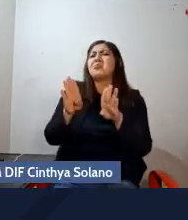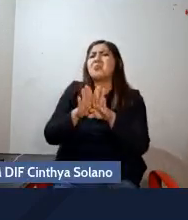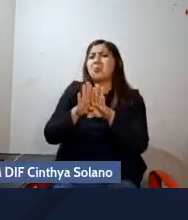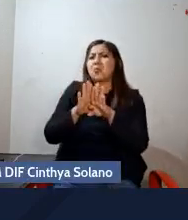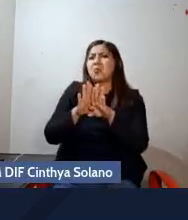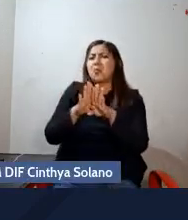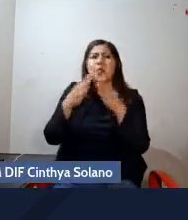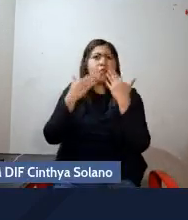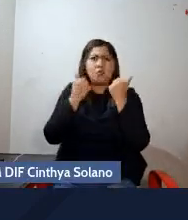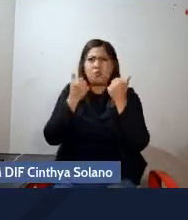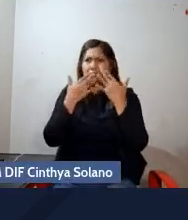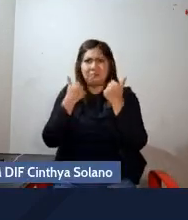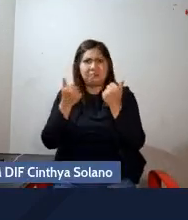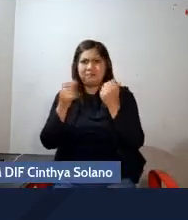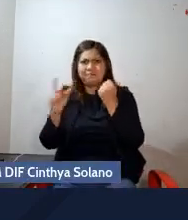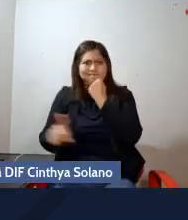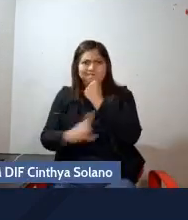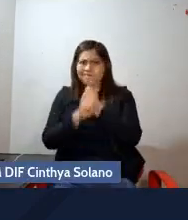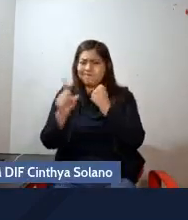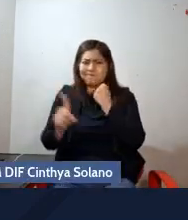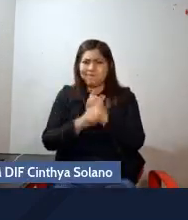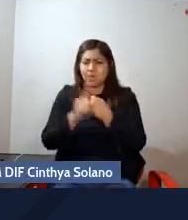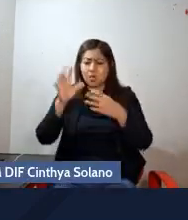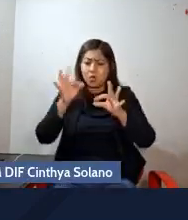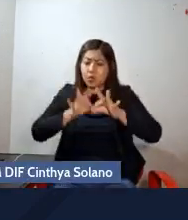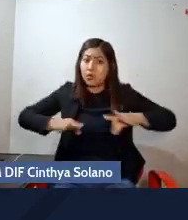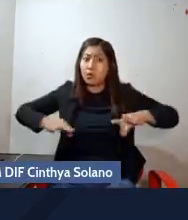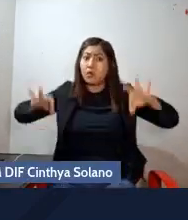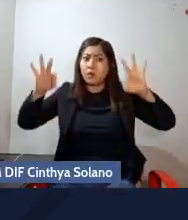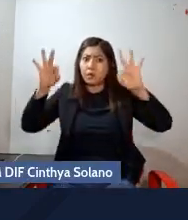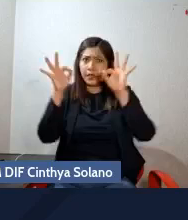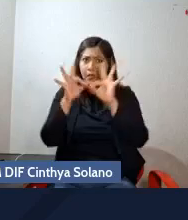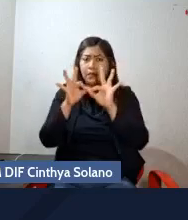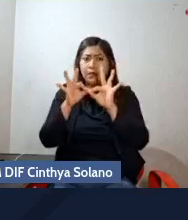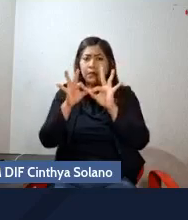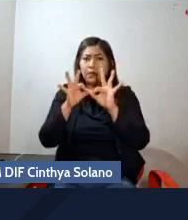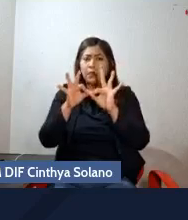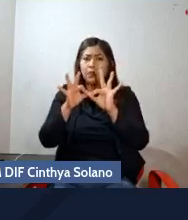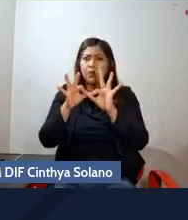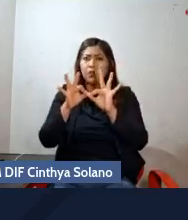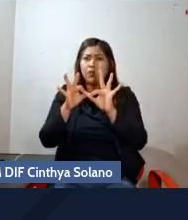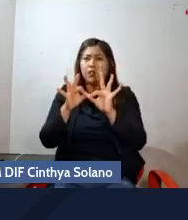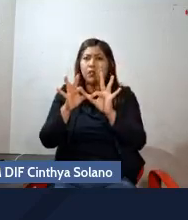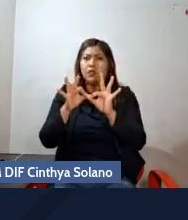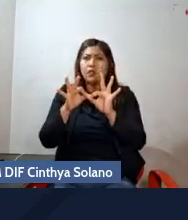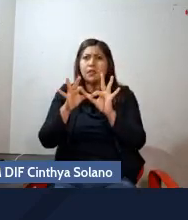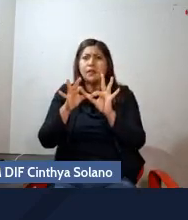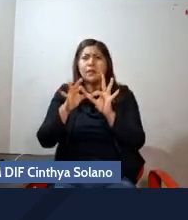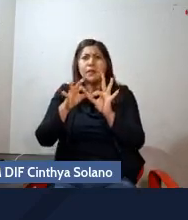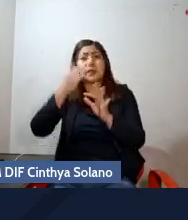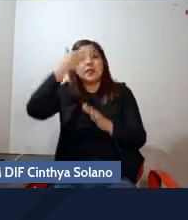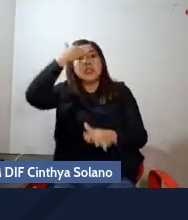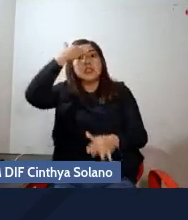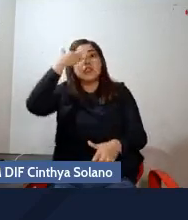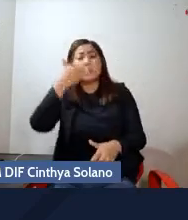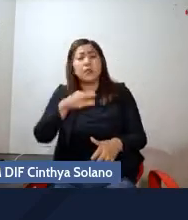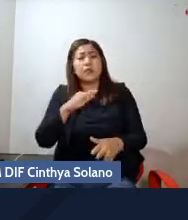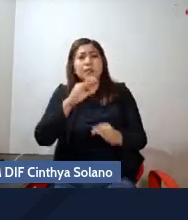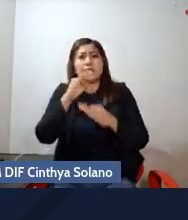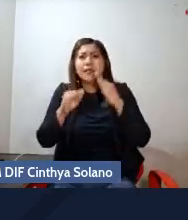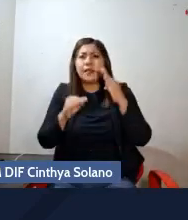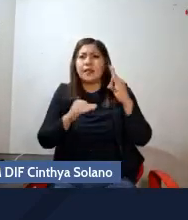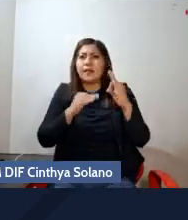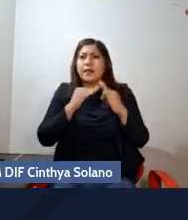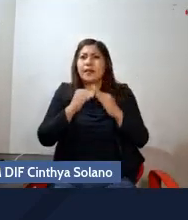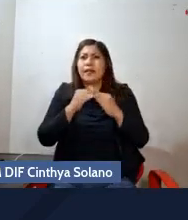problema. Y lo más importante es que tenemos que también estar conscientes que toda esta evidencia, sobre todo cuando hablamos de